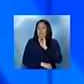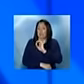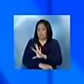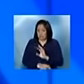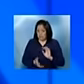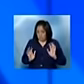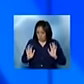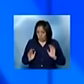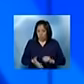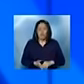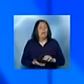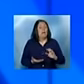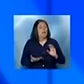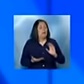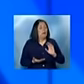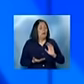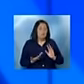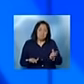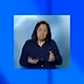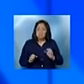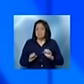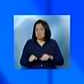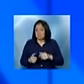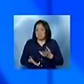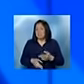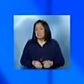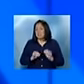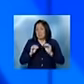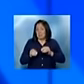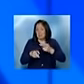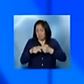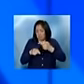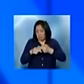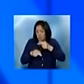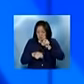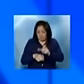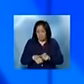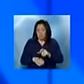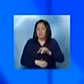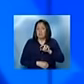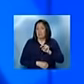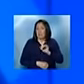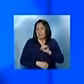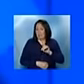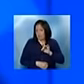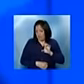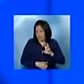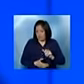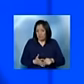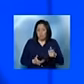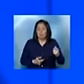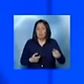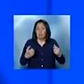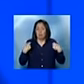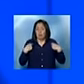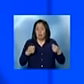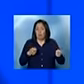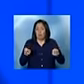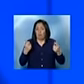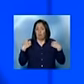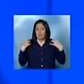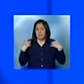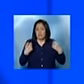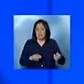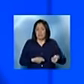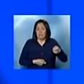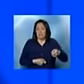es, básicamente ha justificado el nombramiento de Nadine Heredia como precisamente directora de esta